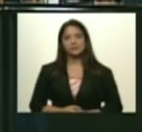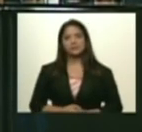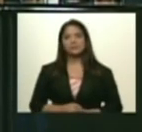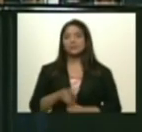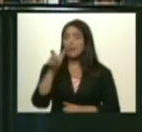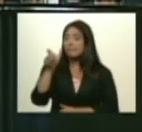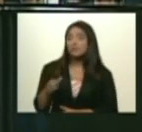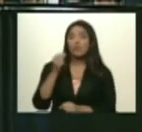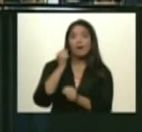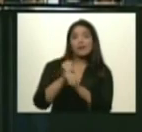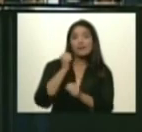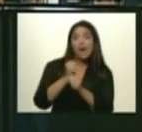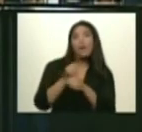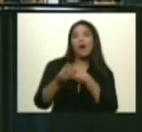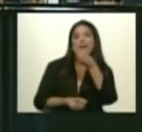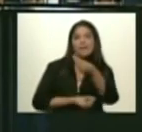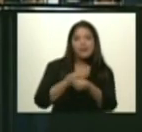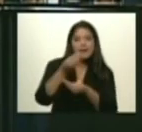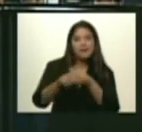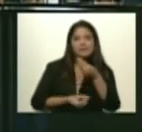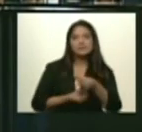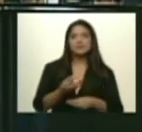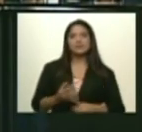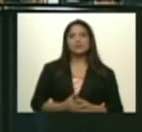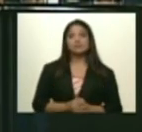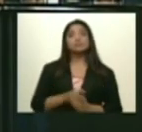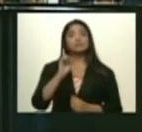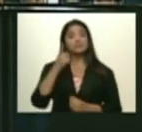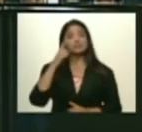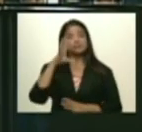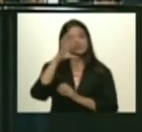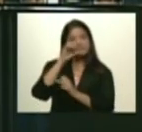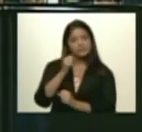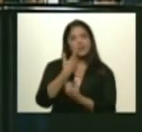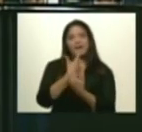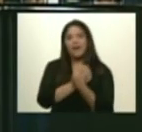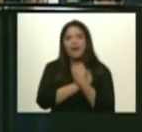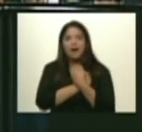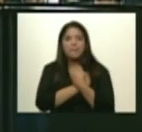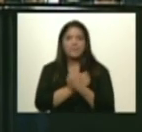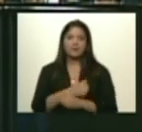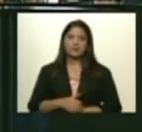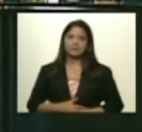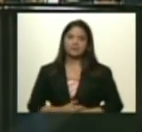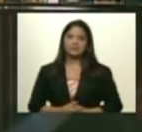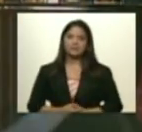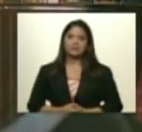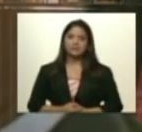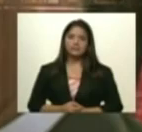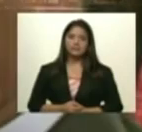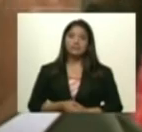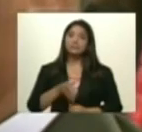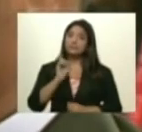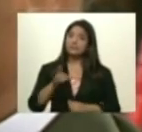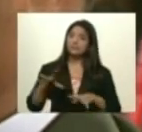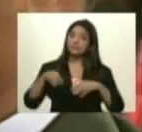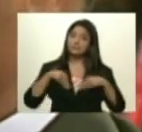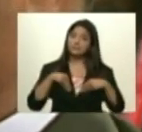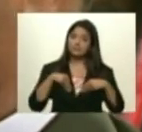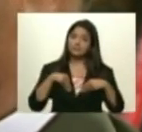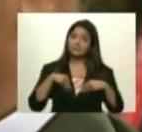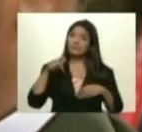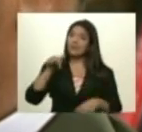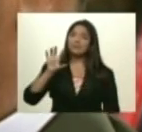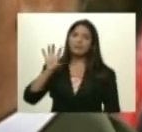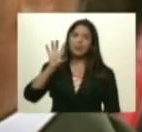del que trabaja, del que crea y del que cree, del que ama y del que asume que